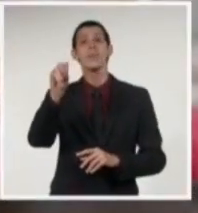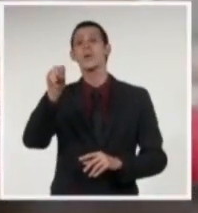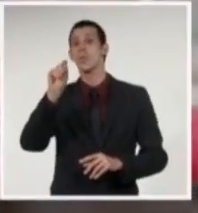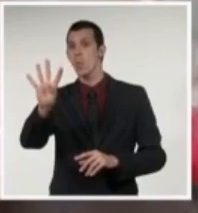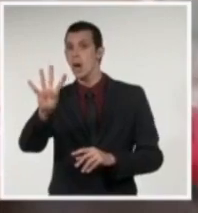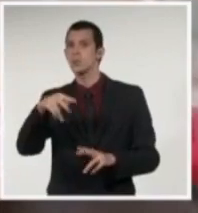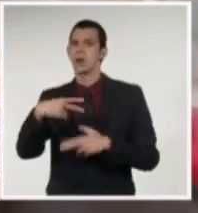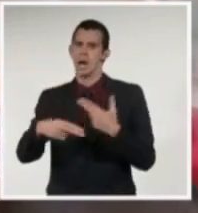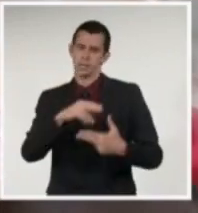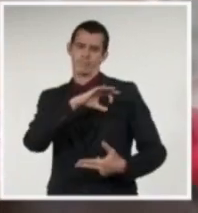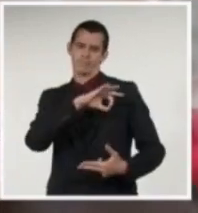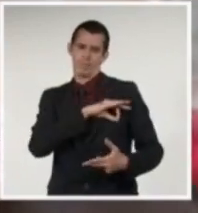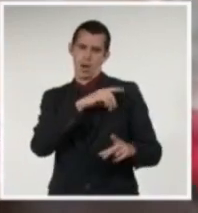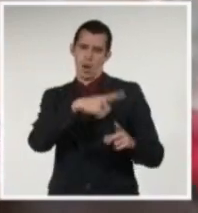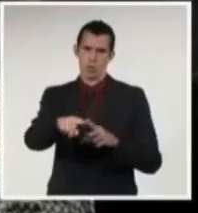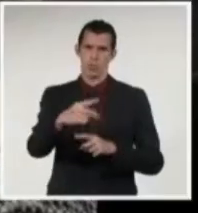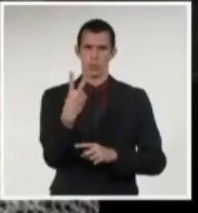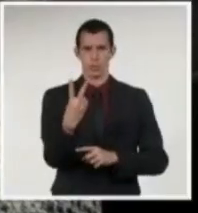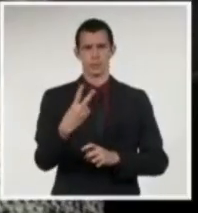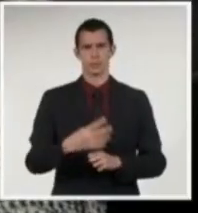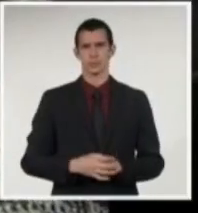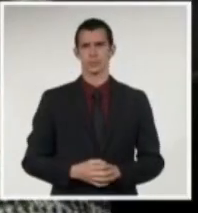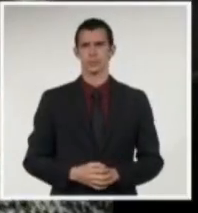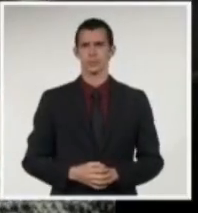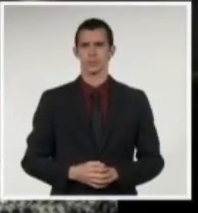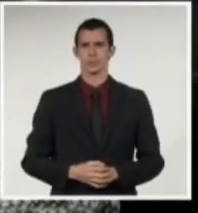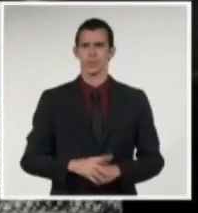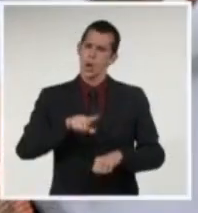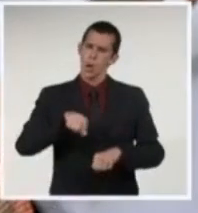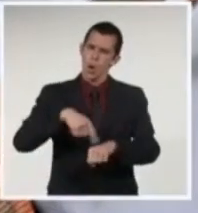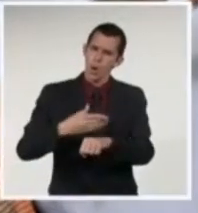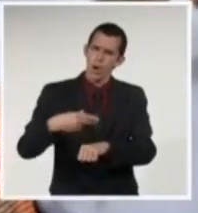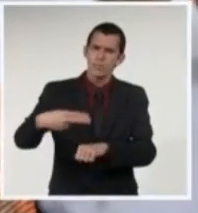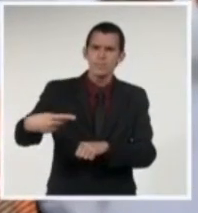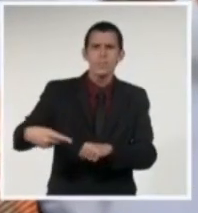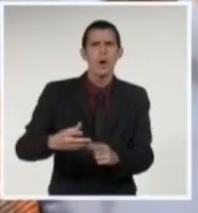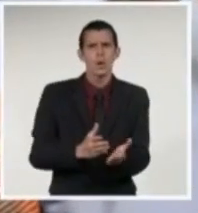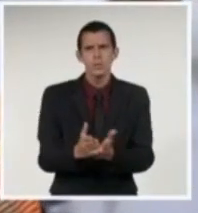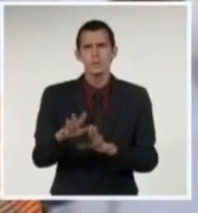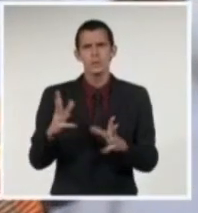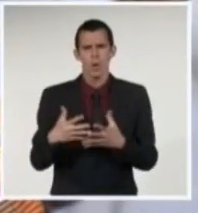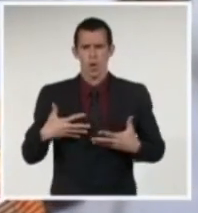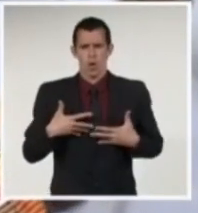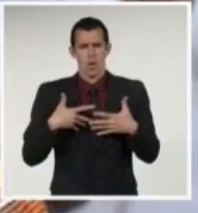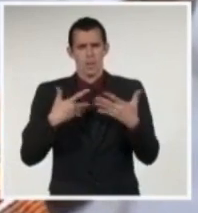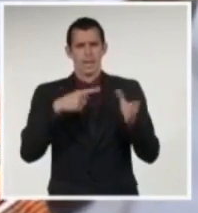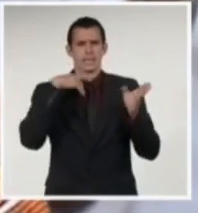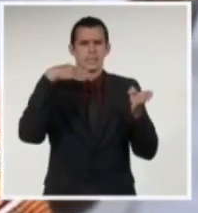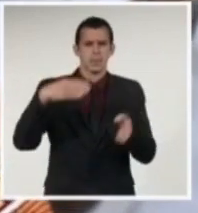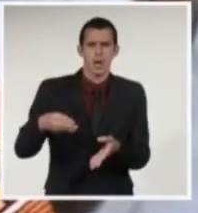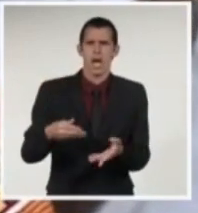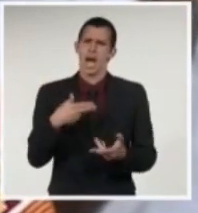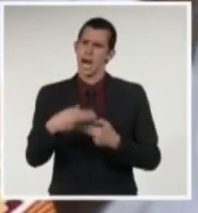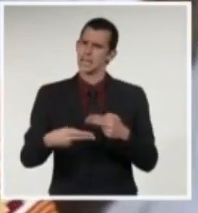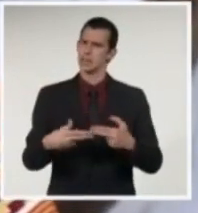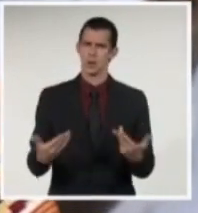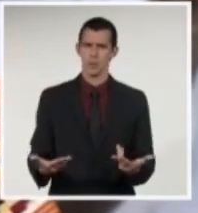J. Finlay. En las próximas horas ofreceremos detalles sobre el homenaje que se tributará al destacado